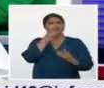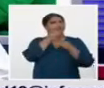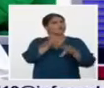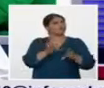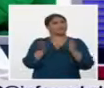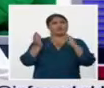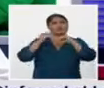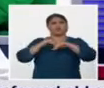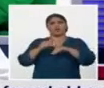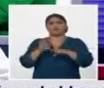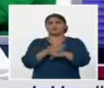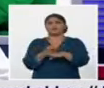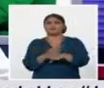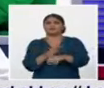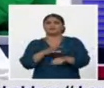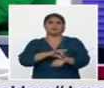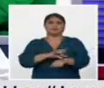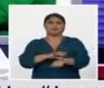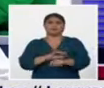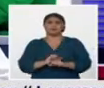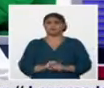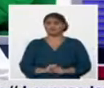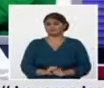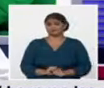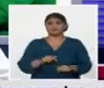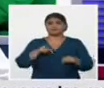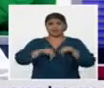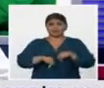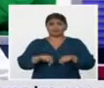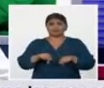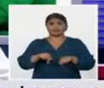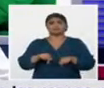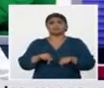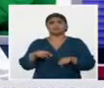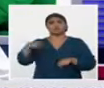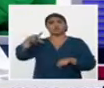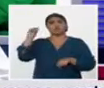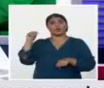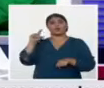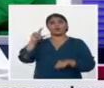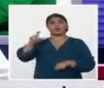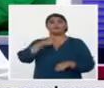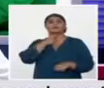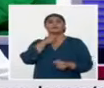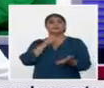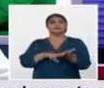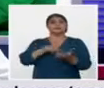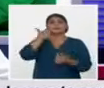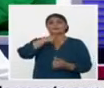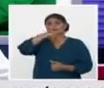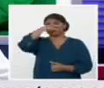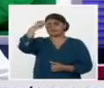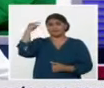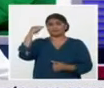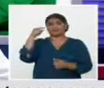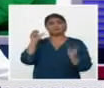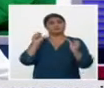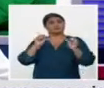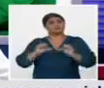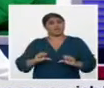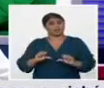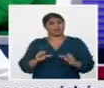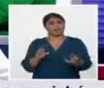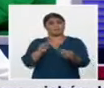más contagiosa, pues realmente tenemos que protegernos 5 veces más que lo que hacíamos